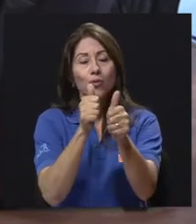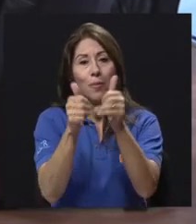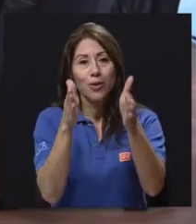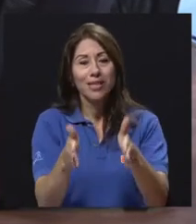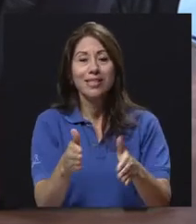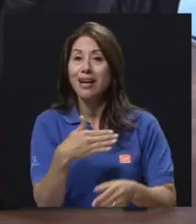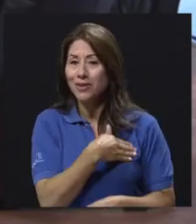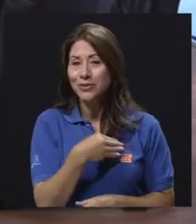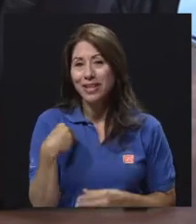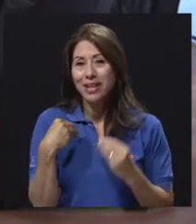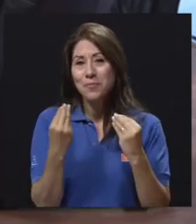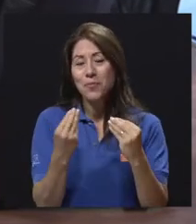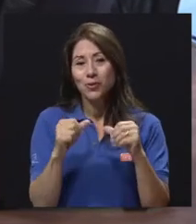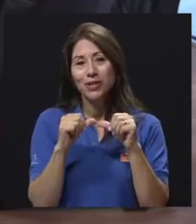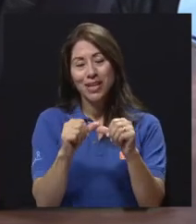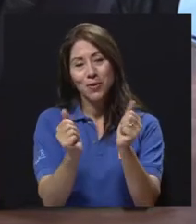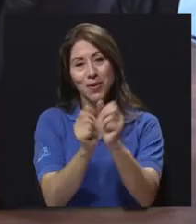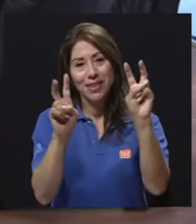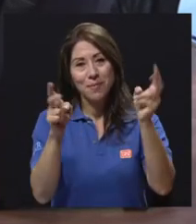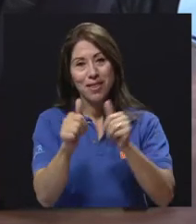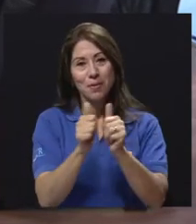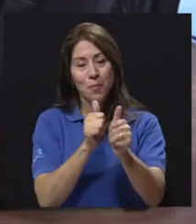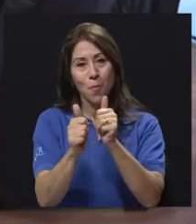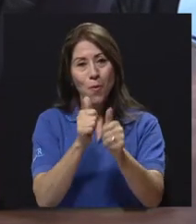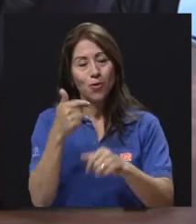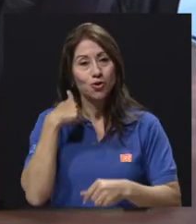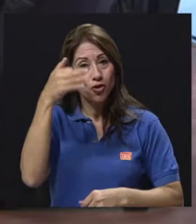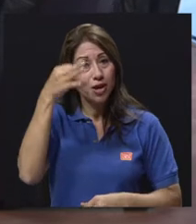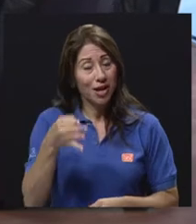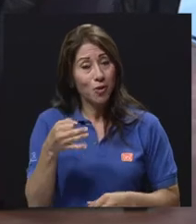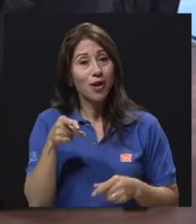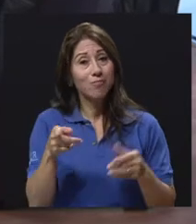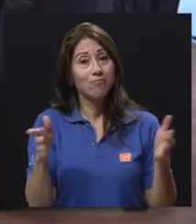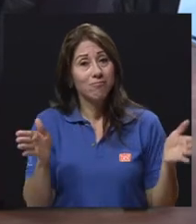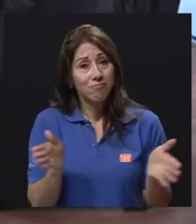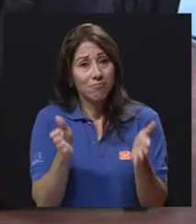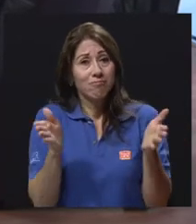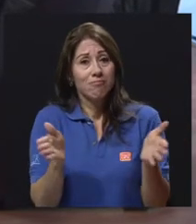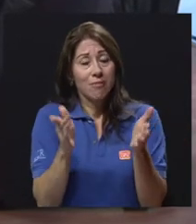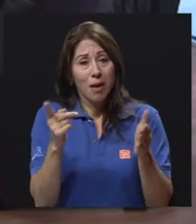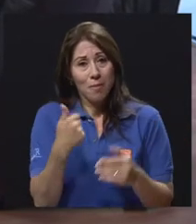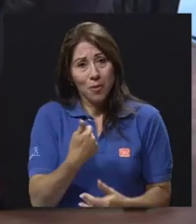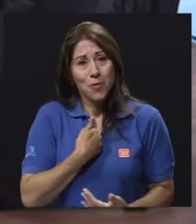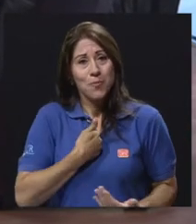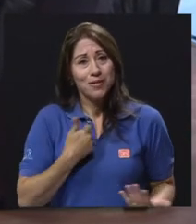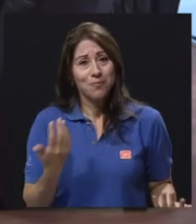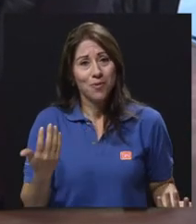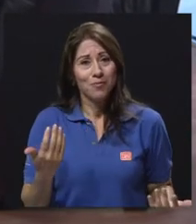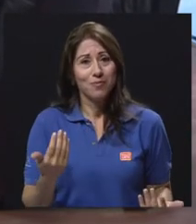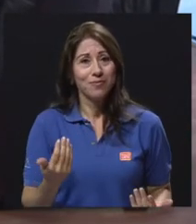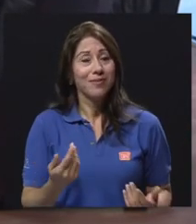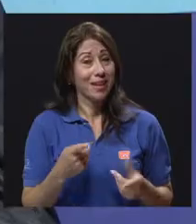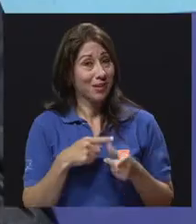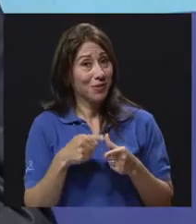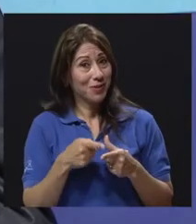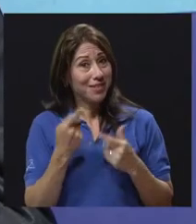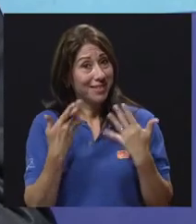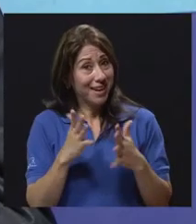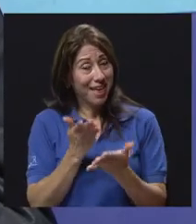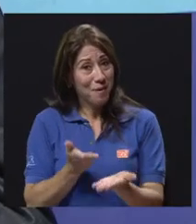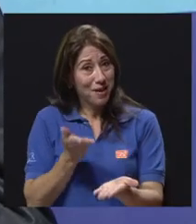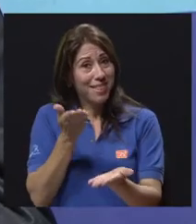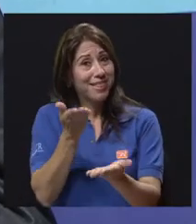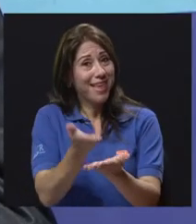nos encantaría seguir con el tema del deporte, la verdad que creo que es muy motivante, digamos, para uno mismo, ¿verdad? Queda como ver estos ejemplos.